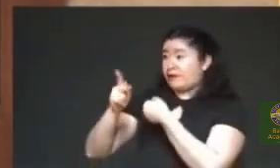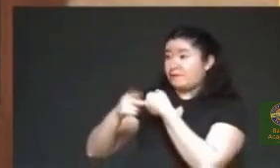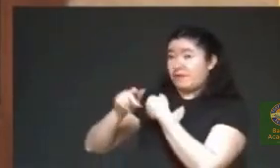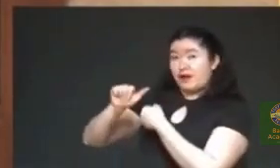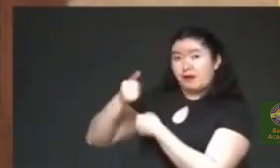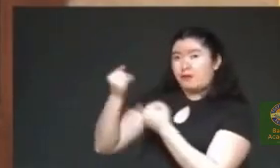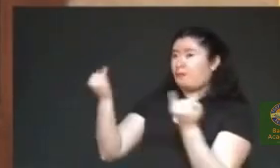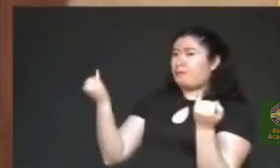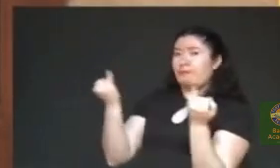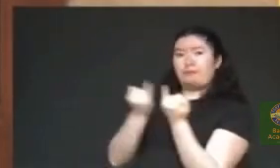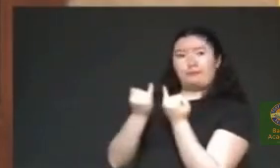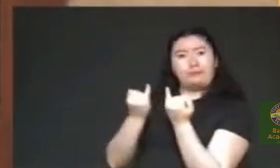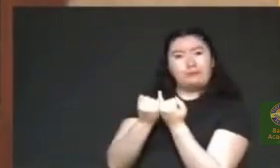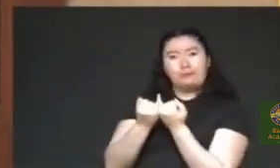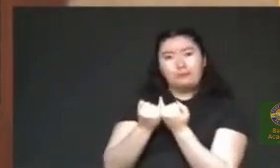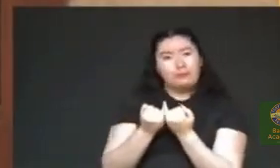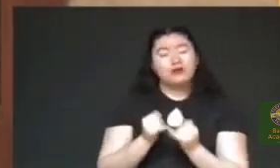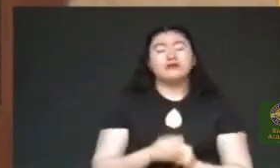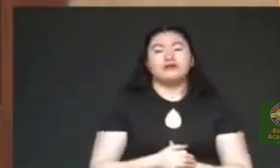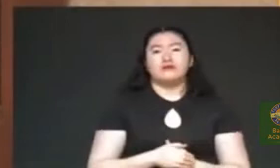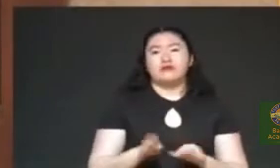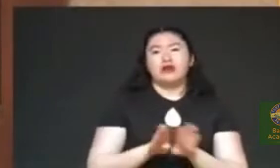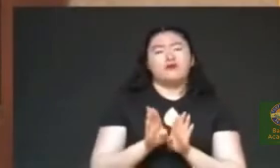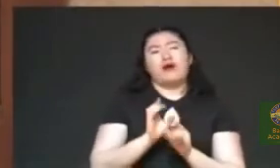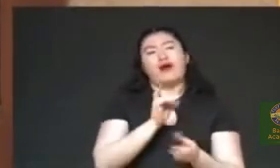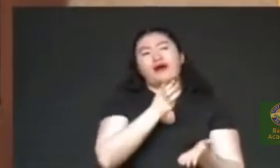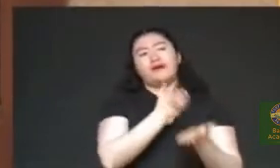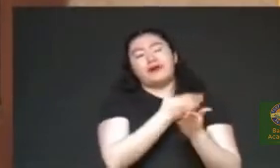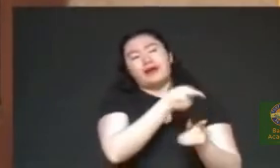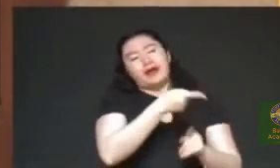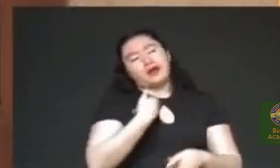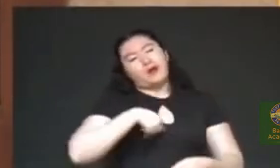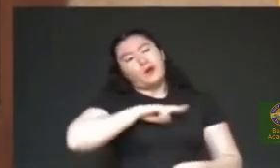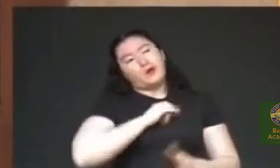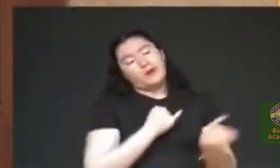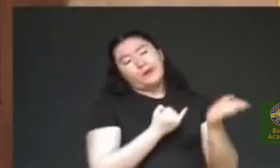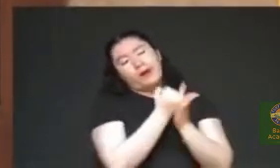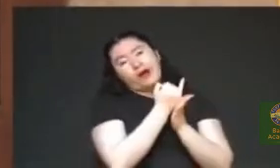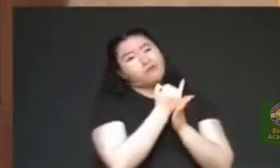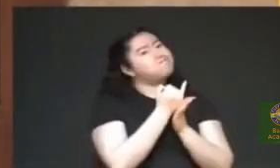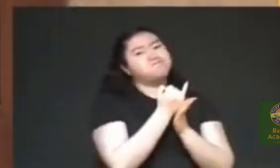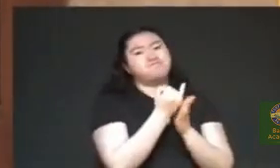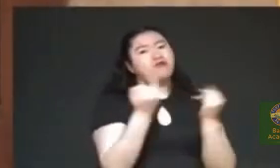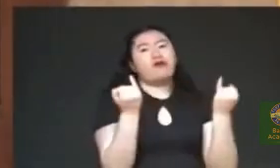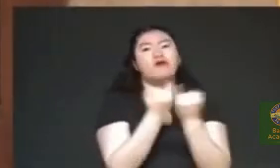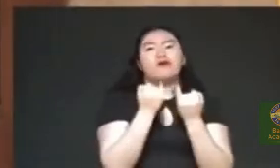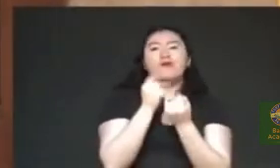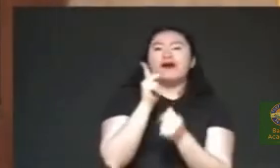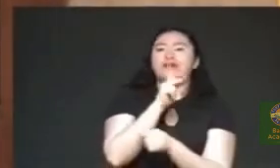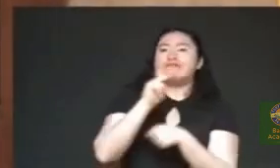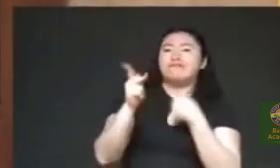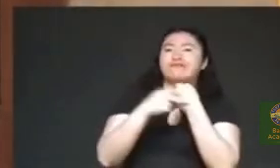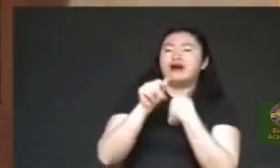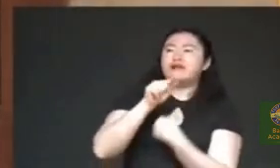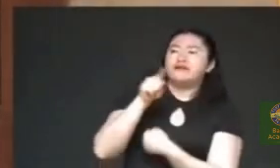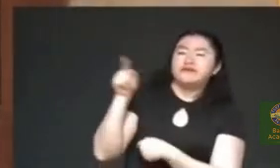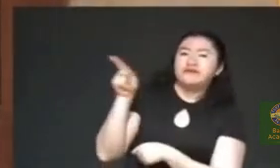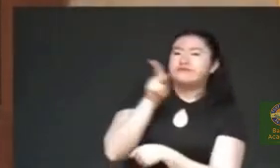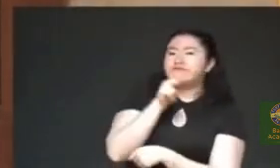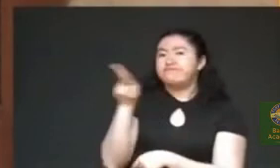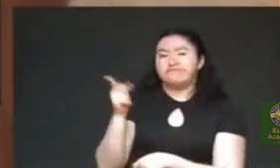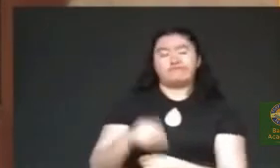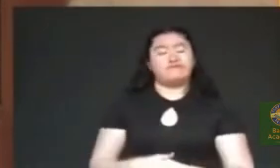no es una medida aislada, está vinculada a todas las demás y pues parte de la realidad, porque también esto es algo muy